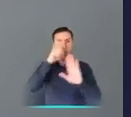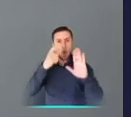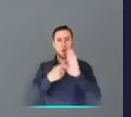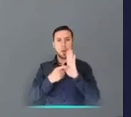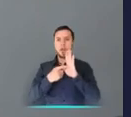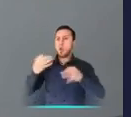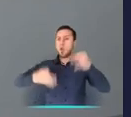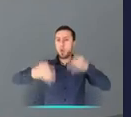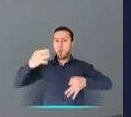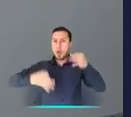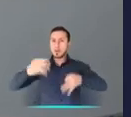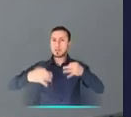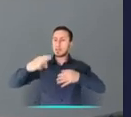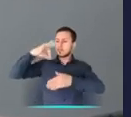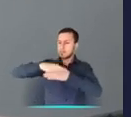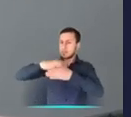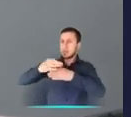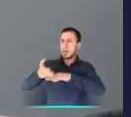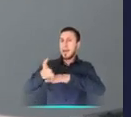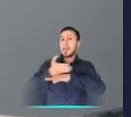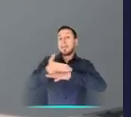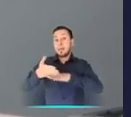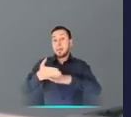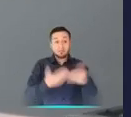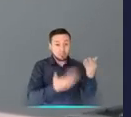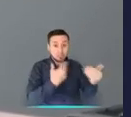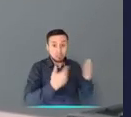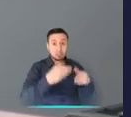poder garantizar la transmisión de los